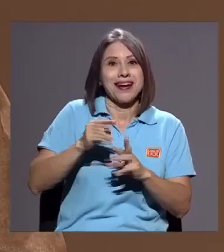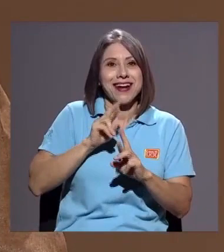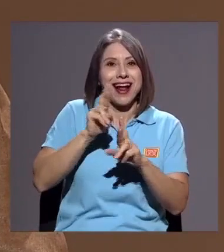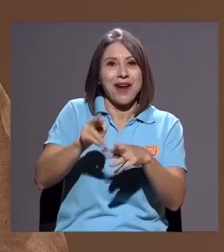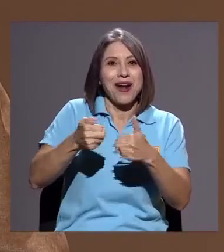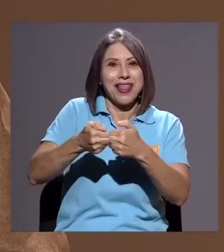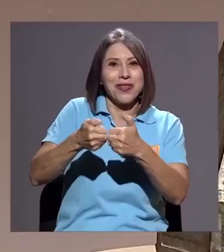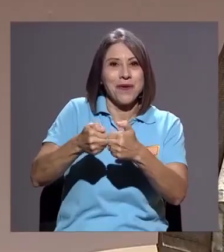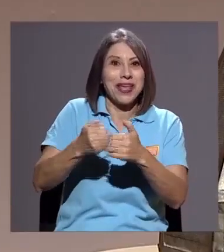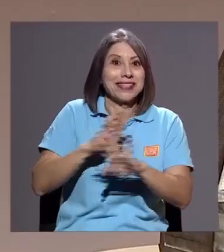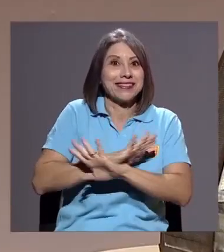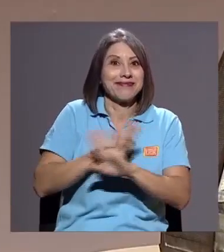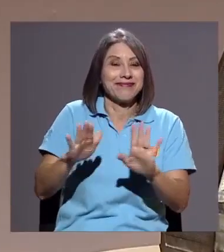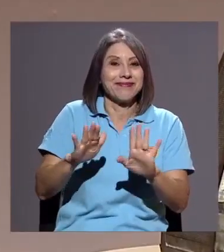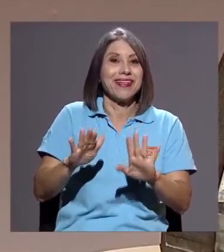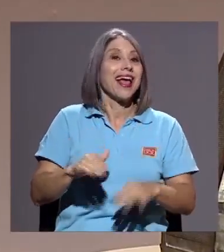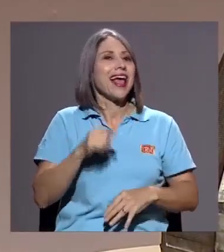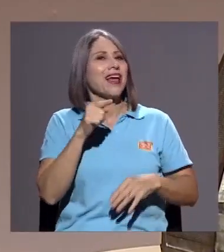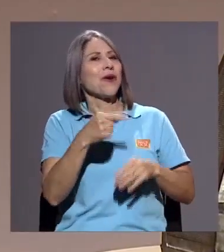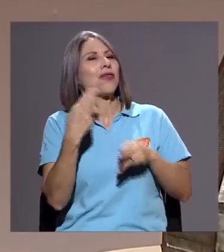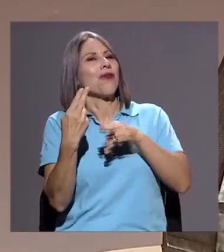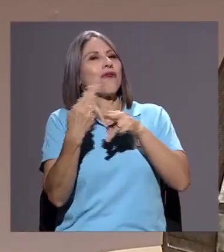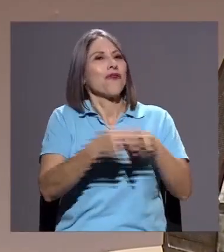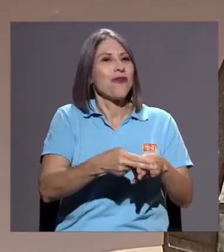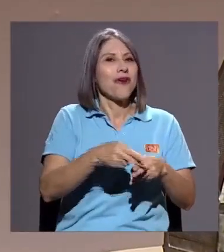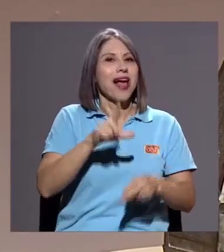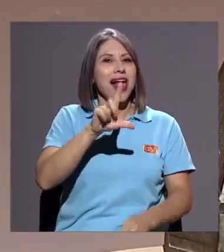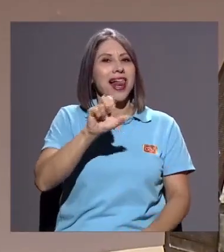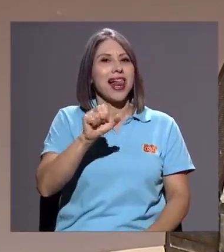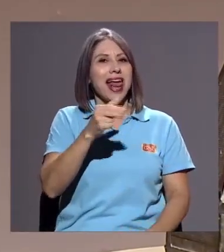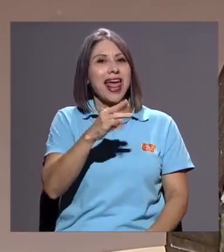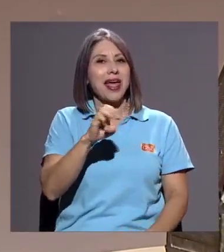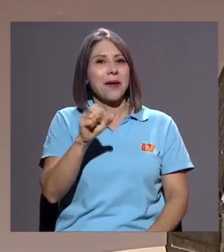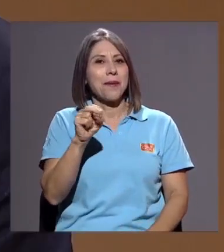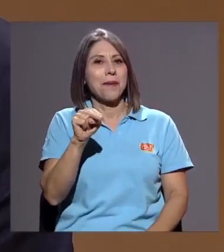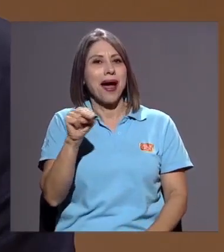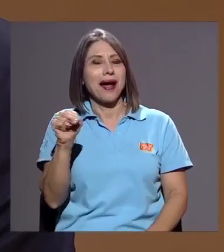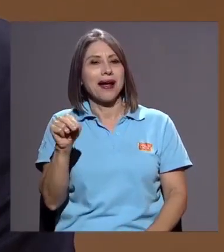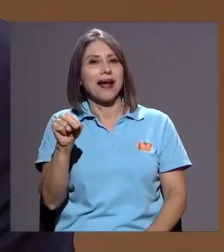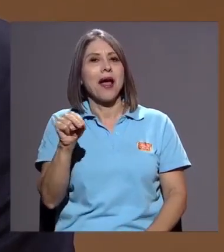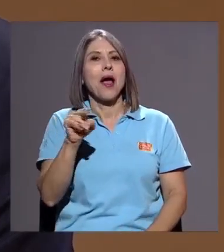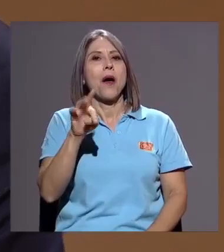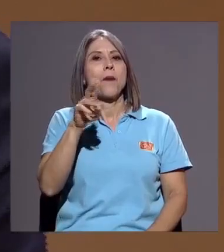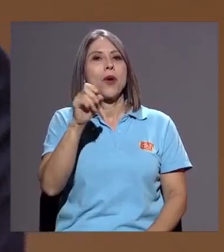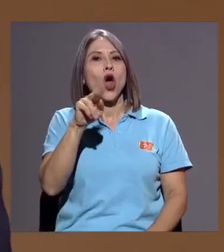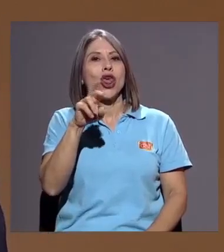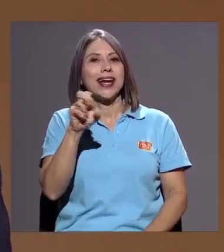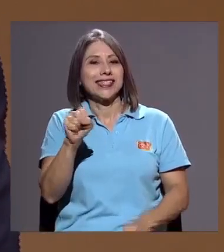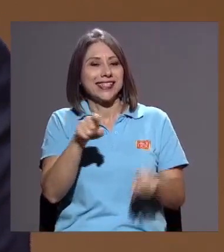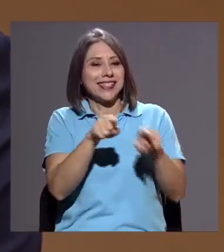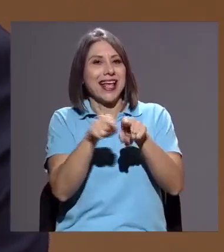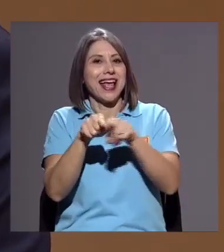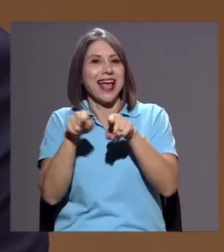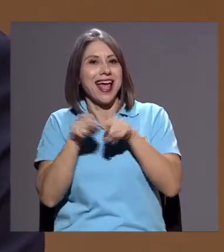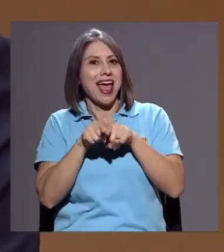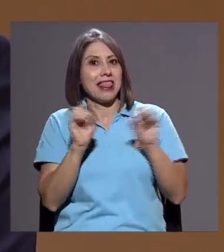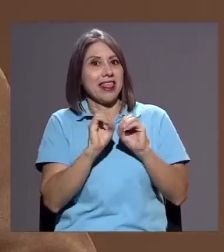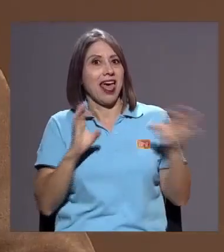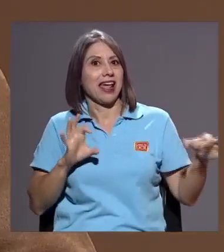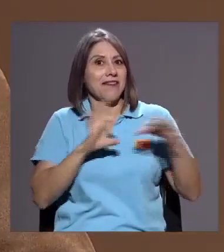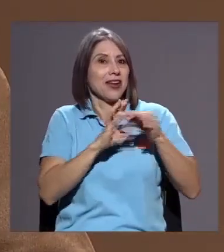eso. Lo de Lehman Brothers no tiene nada que ver con ustedes. No, por ti, por favor.